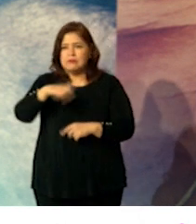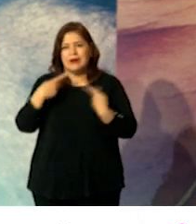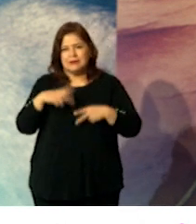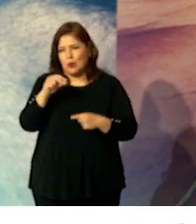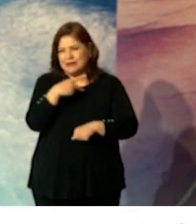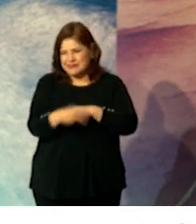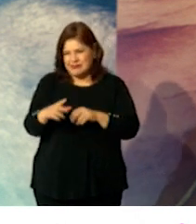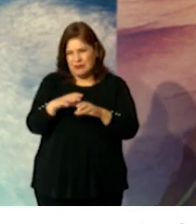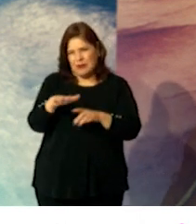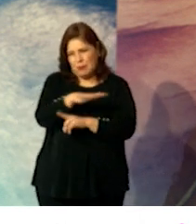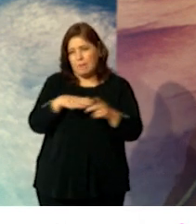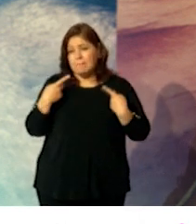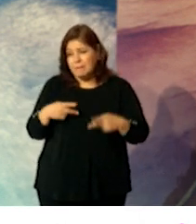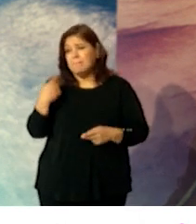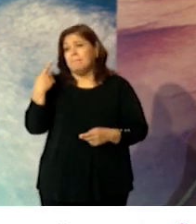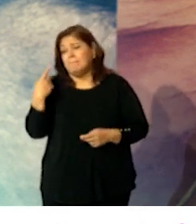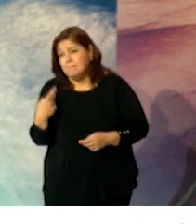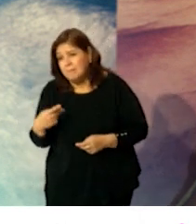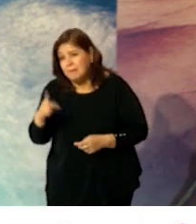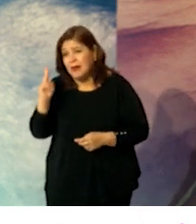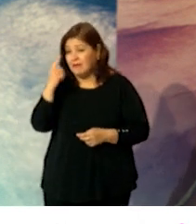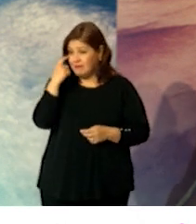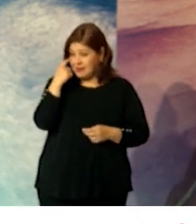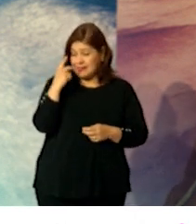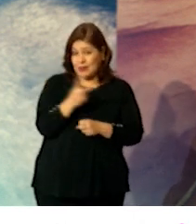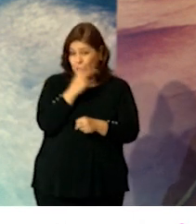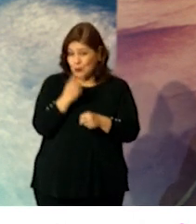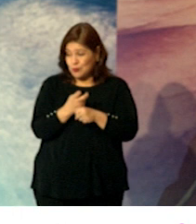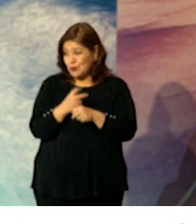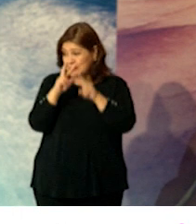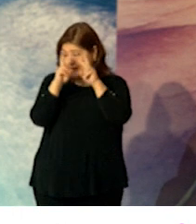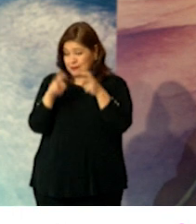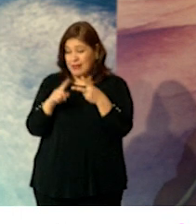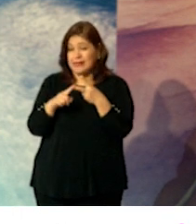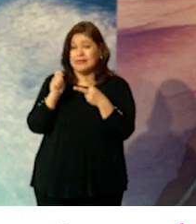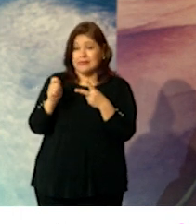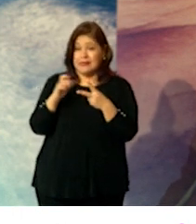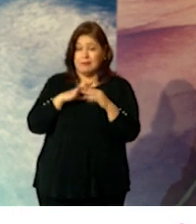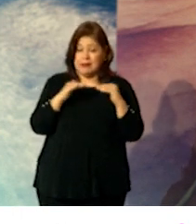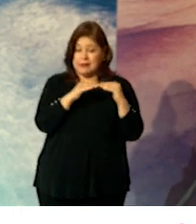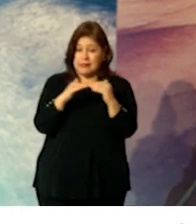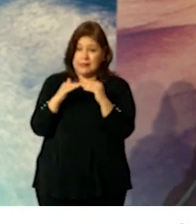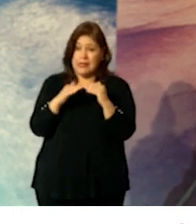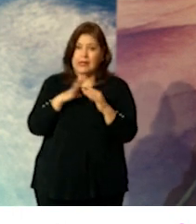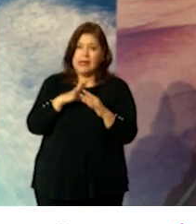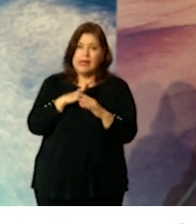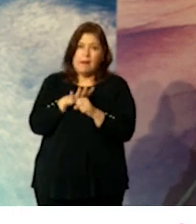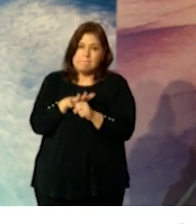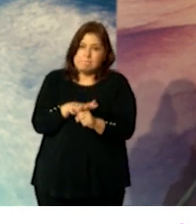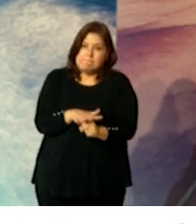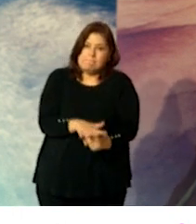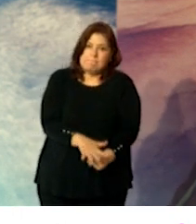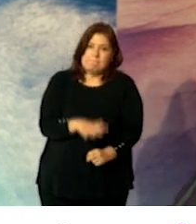población. Pero resulta que tenemos el segundo tema, es que la democracia está en un test de estrés.